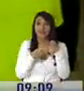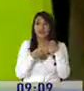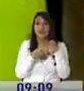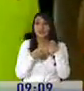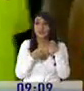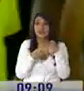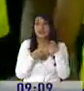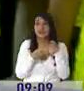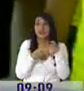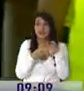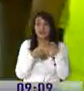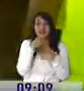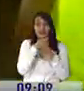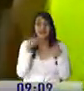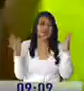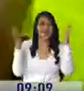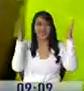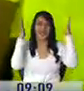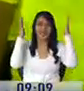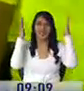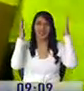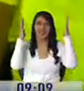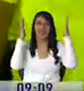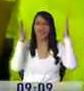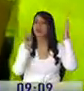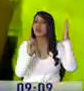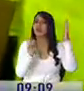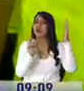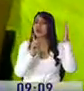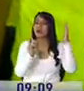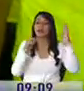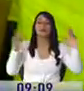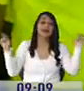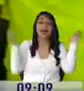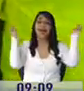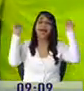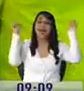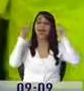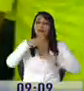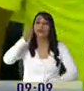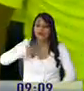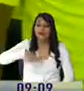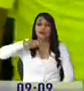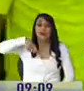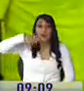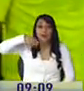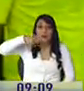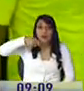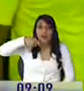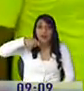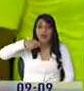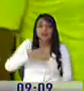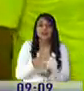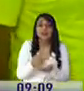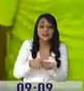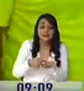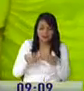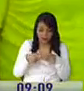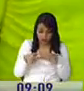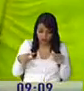ceviche que van a cargar no que van a celebrar y tienen que comer con un ceviche con un corviche y